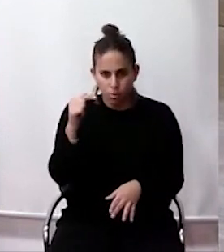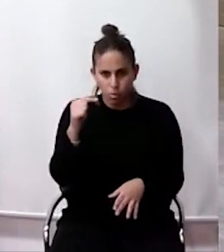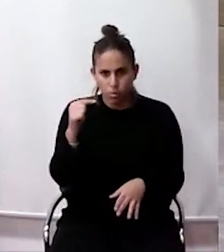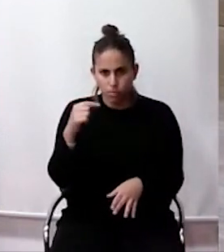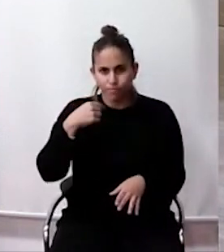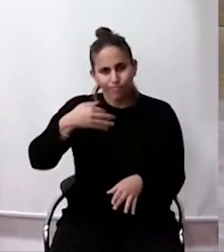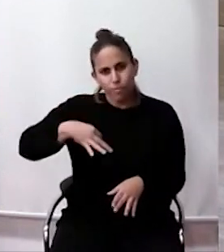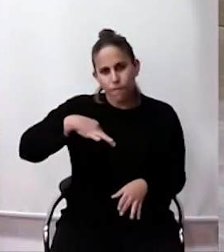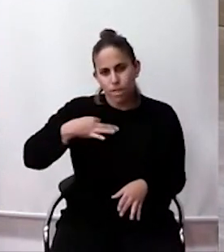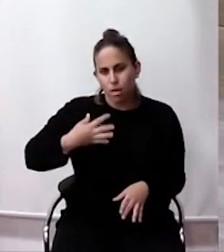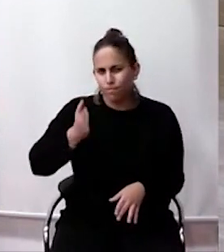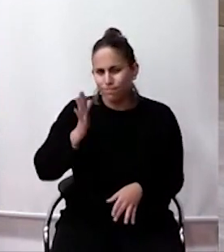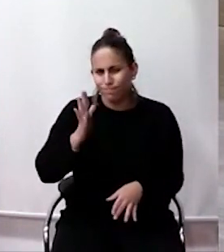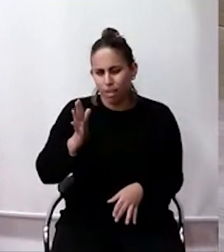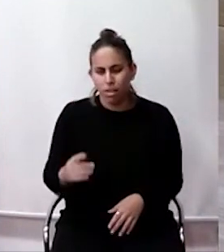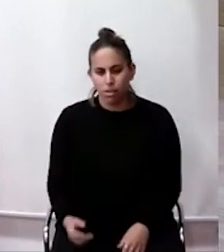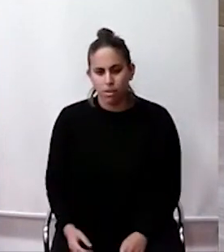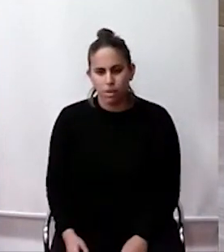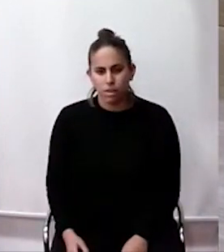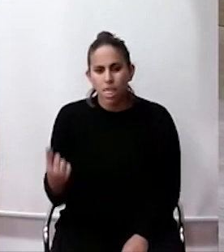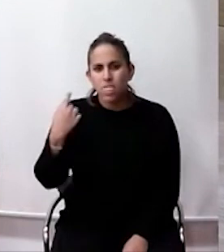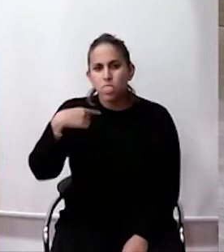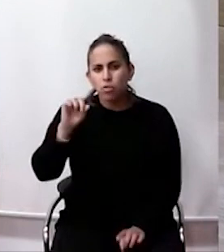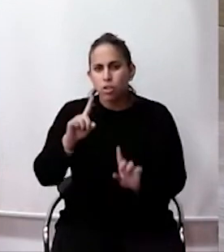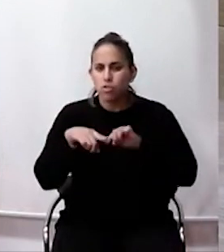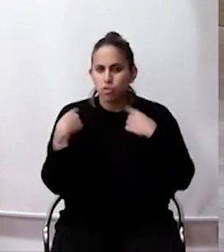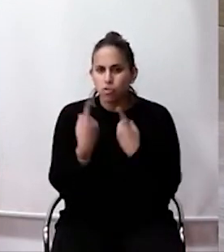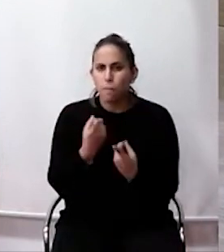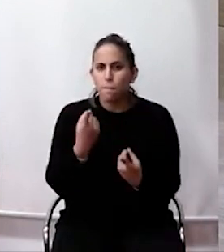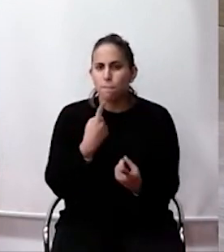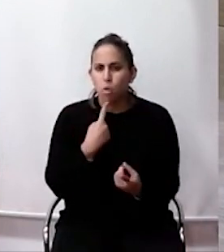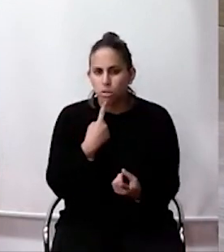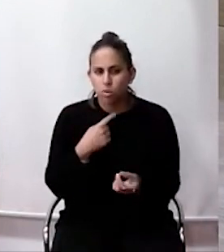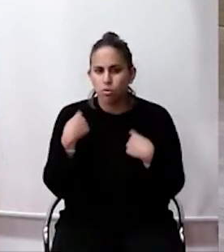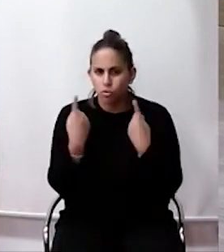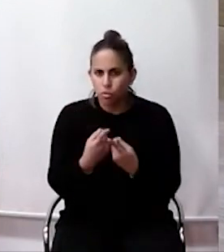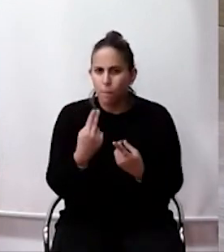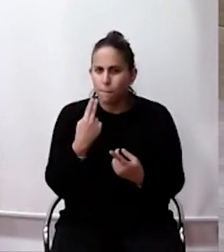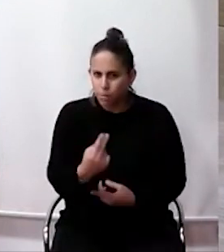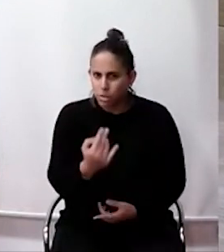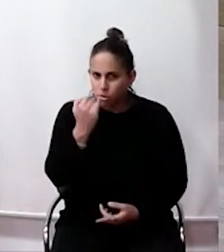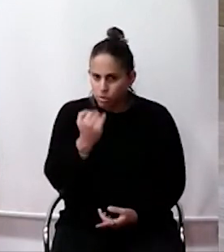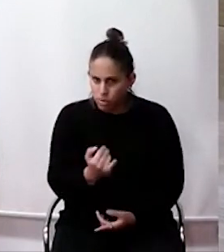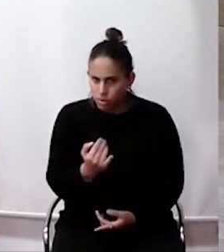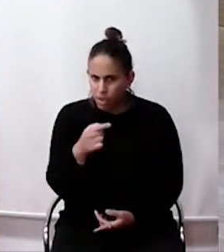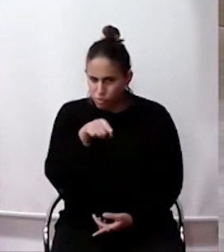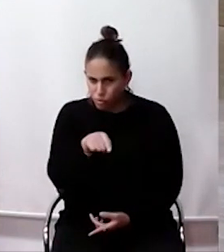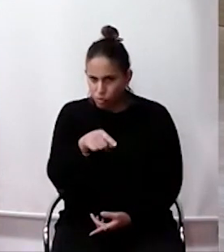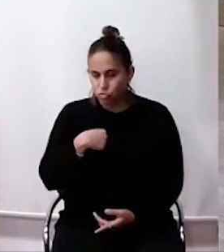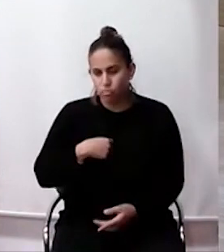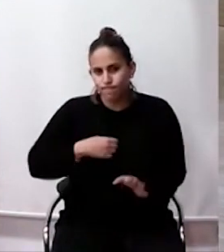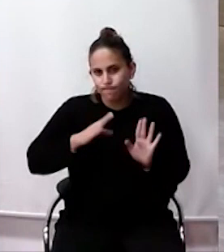secuelas para toda la vida. Entonces, como actores políticos, ¿vamos a estar avalando eso?